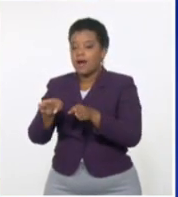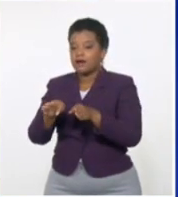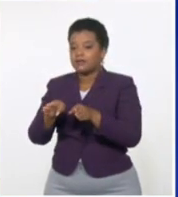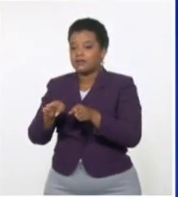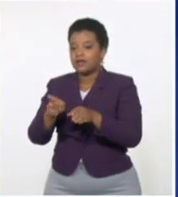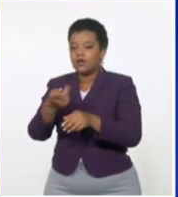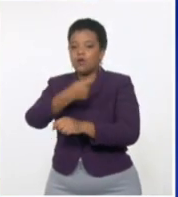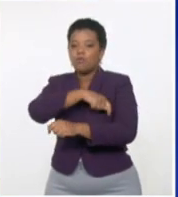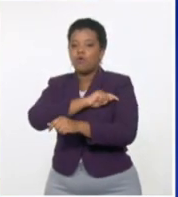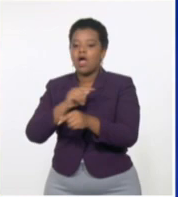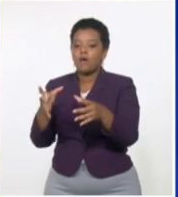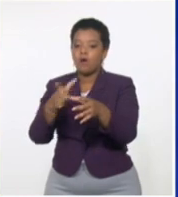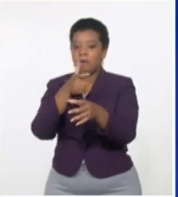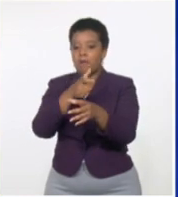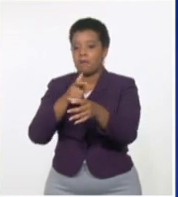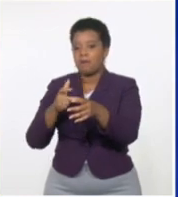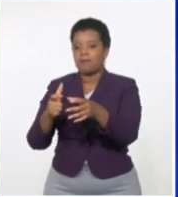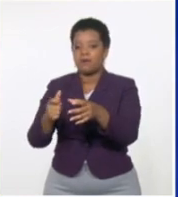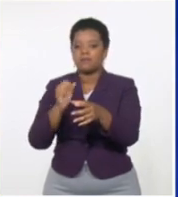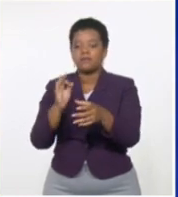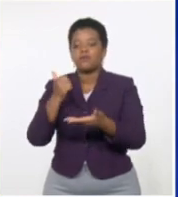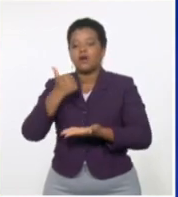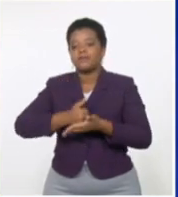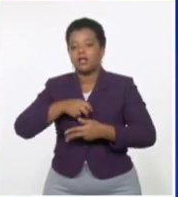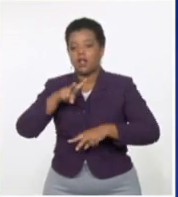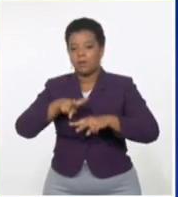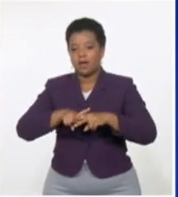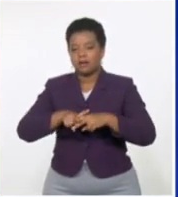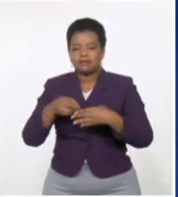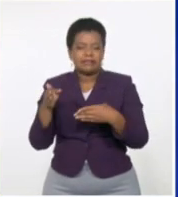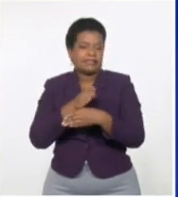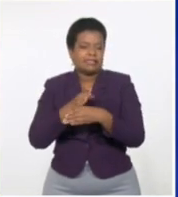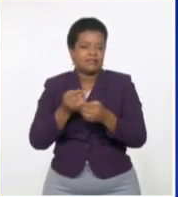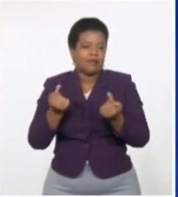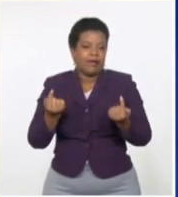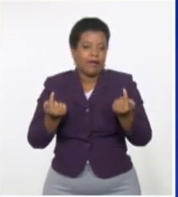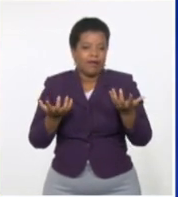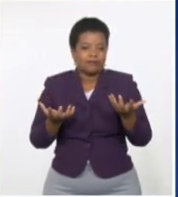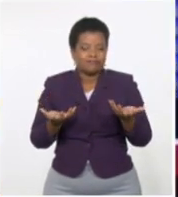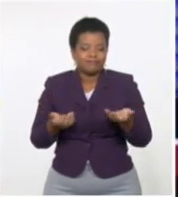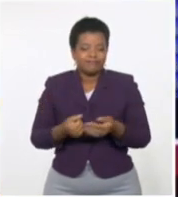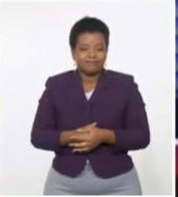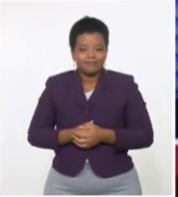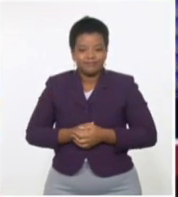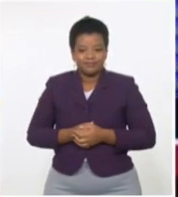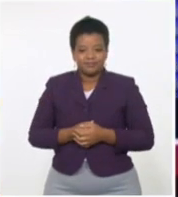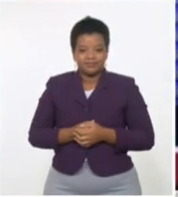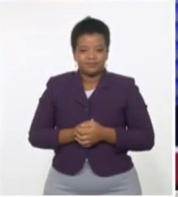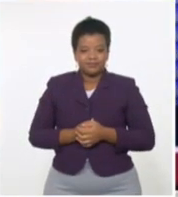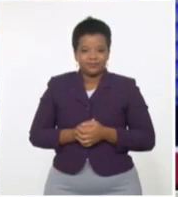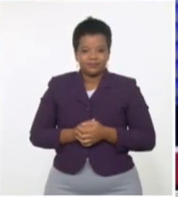en la capital del país. ¿En qué consiste uno y en qué consistirá el otro? Sí, Gisela, mira,